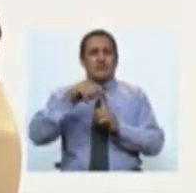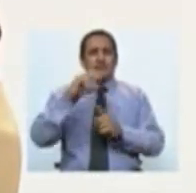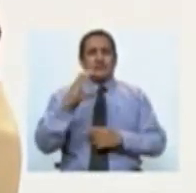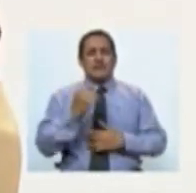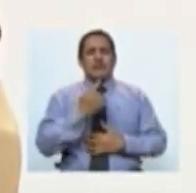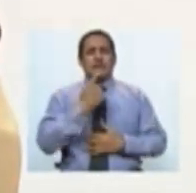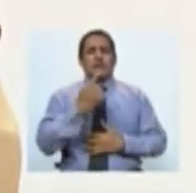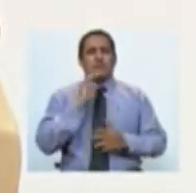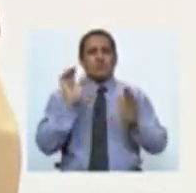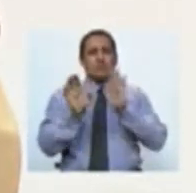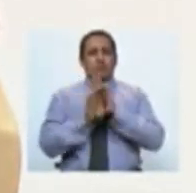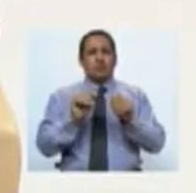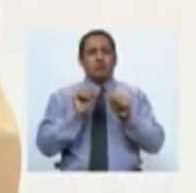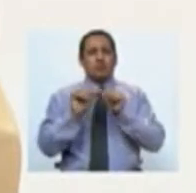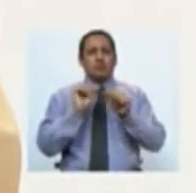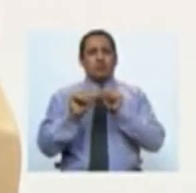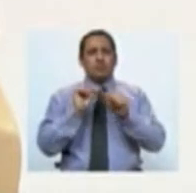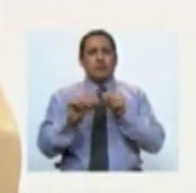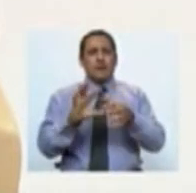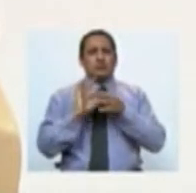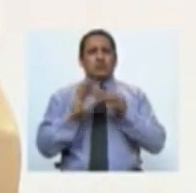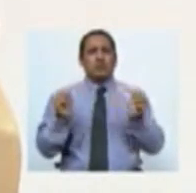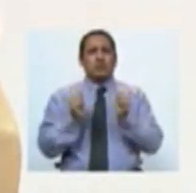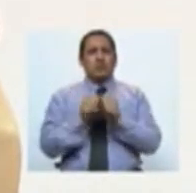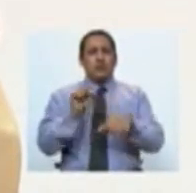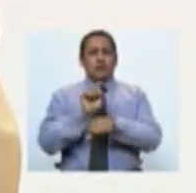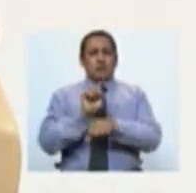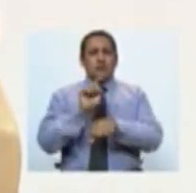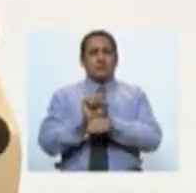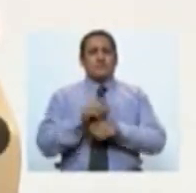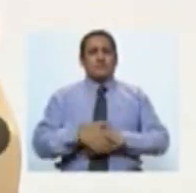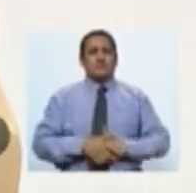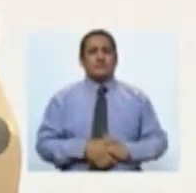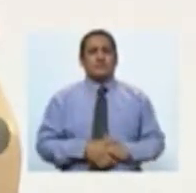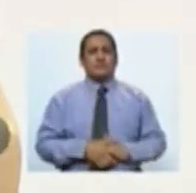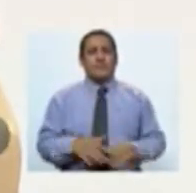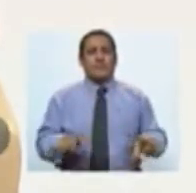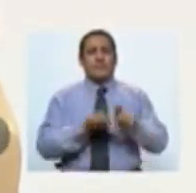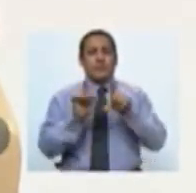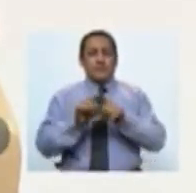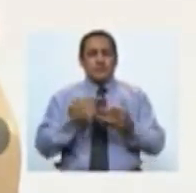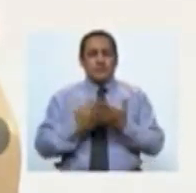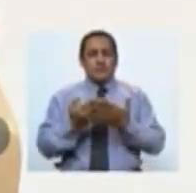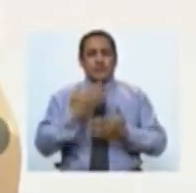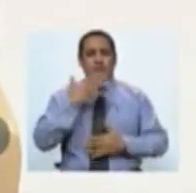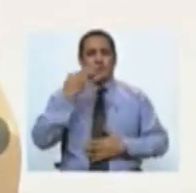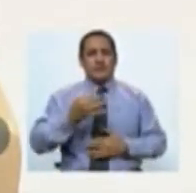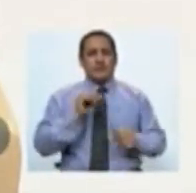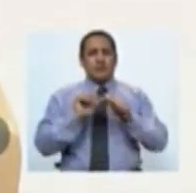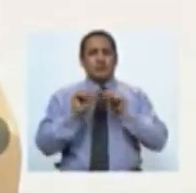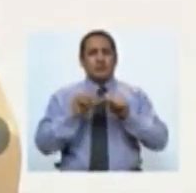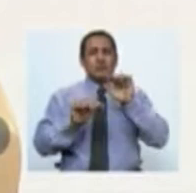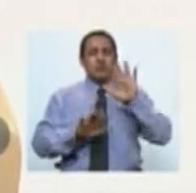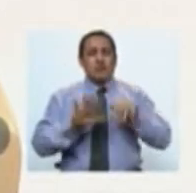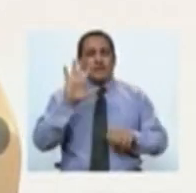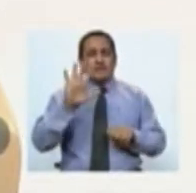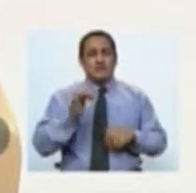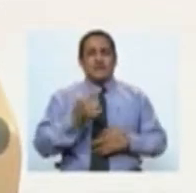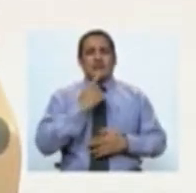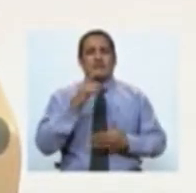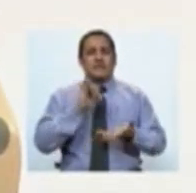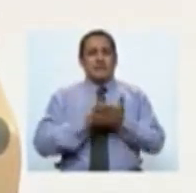Tribunal Constitucional son los artículos relacionados con la educación. Y básicamente el artículo